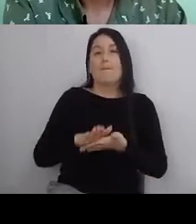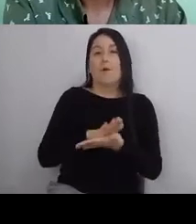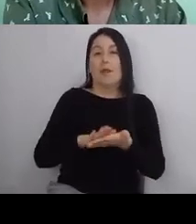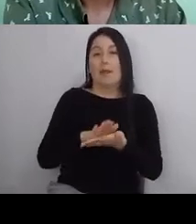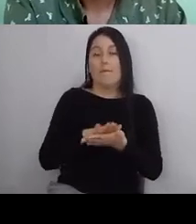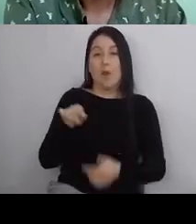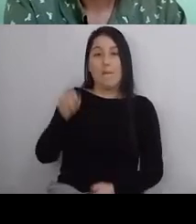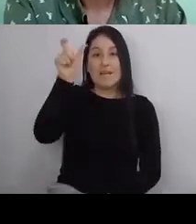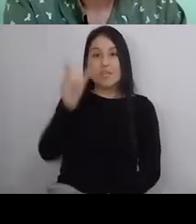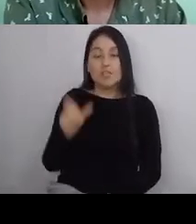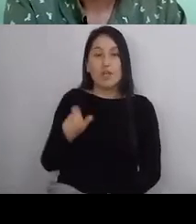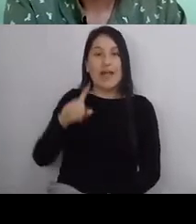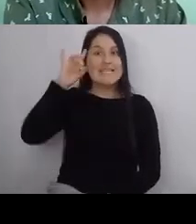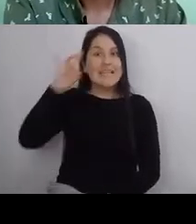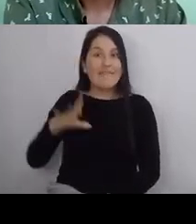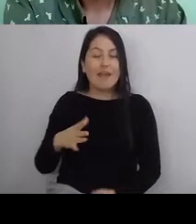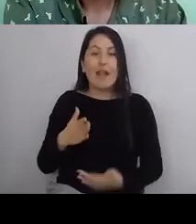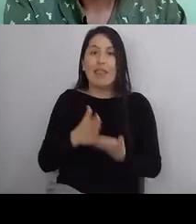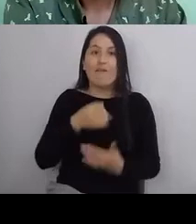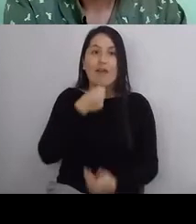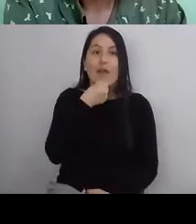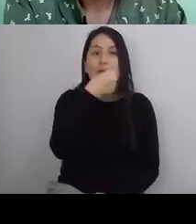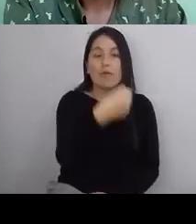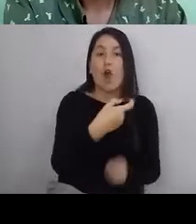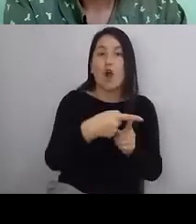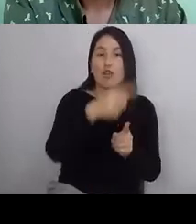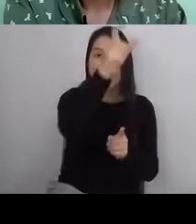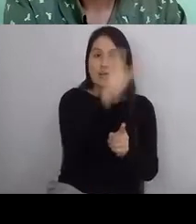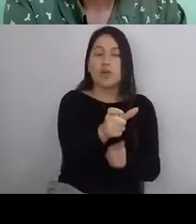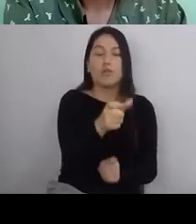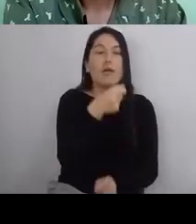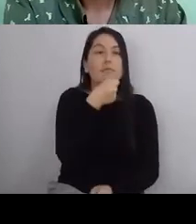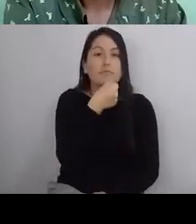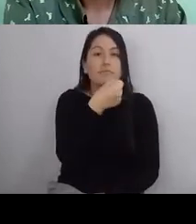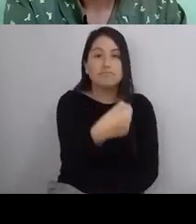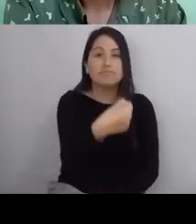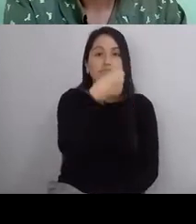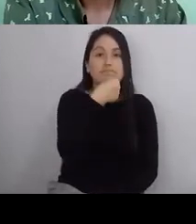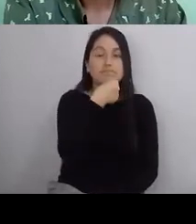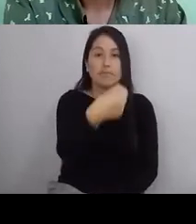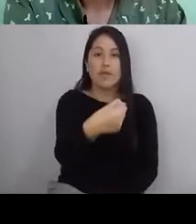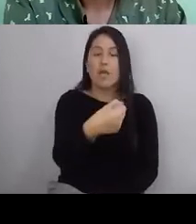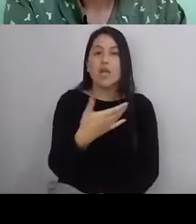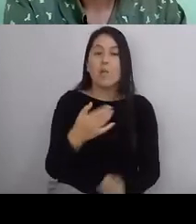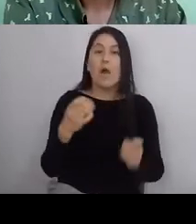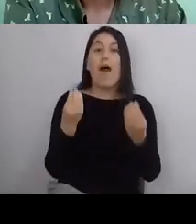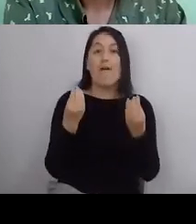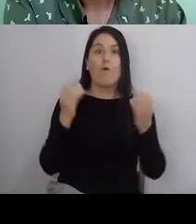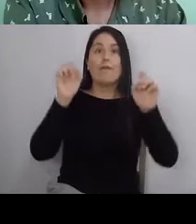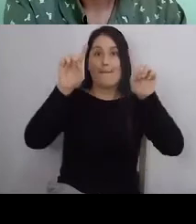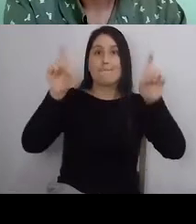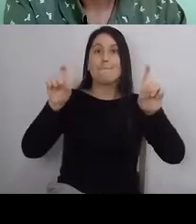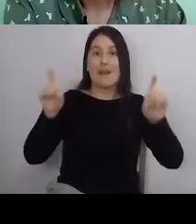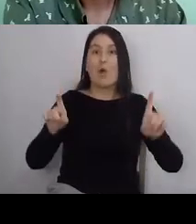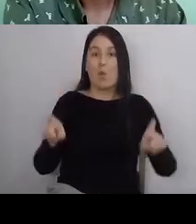saber entrevistar a otra persona, ¿no es cierto? Y para eso debe saber redactar buenas preguntas, ¿ya? Esa es